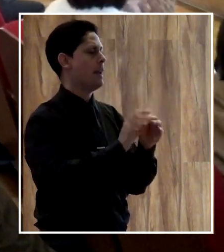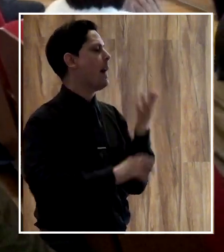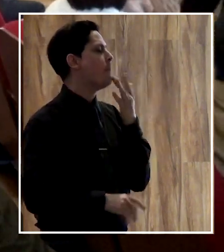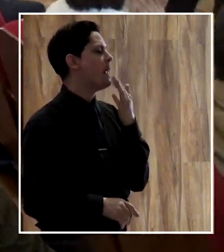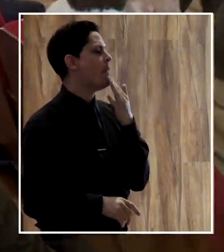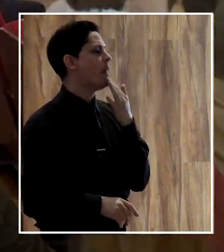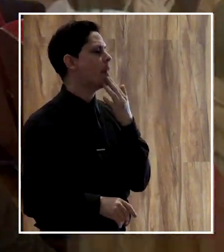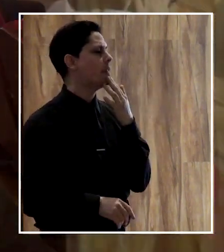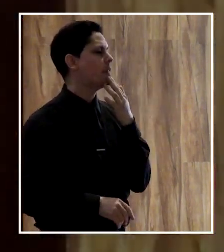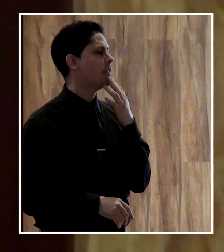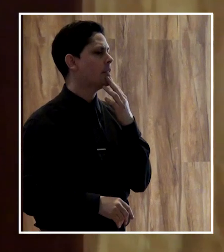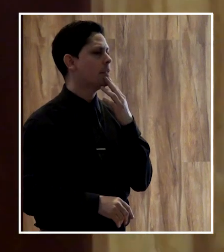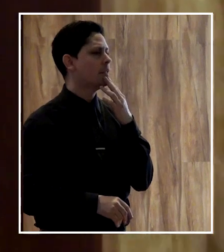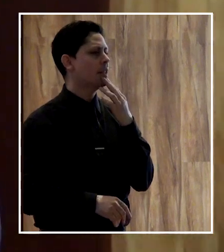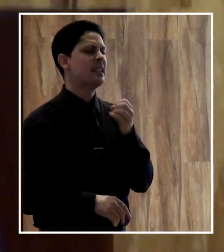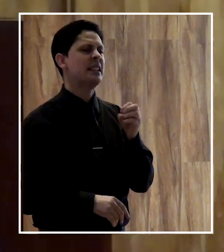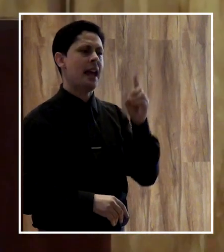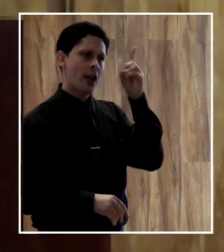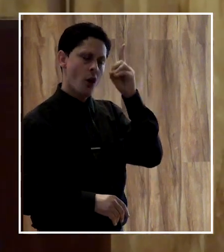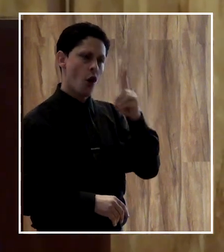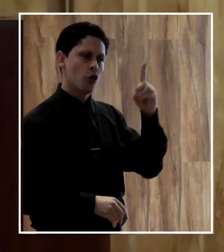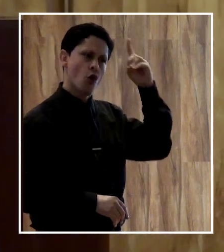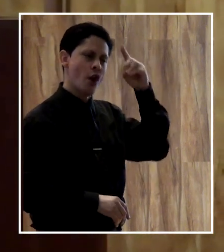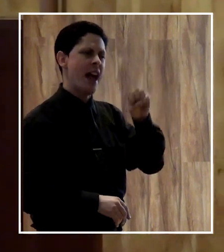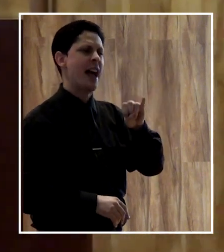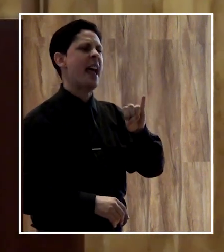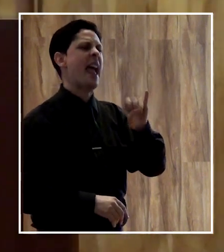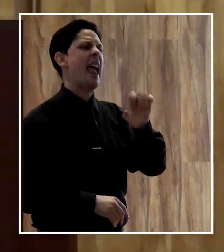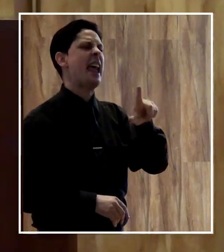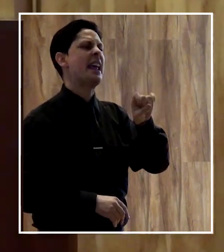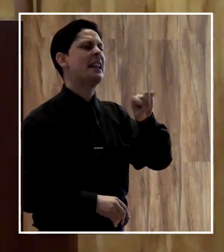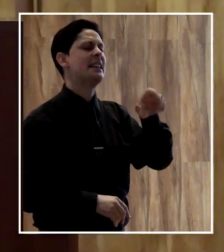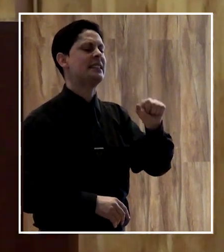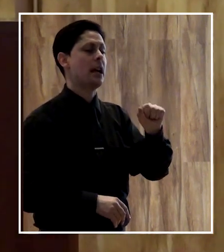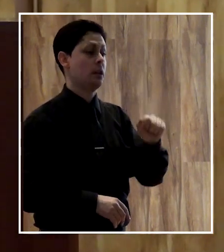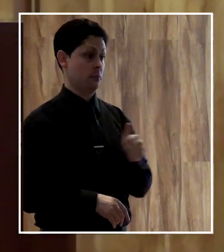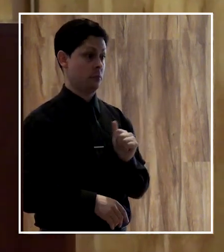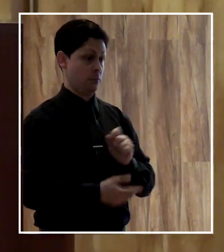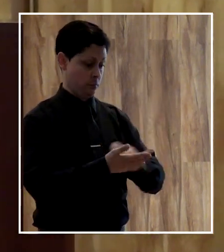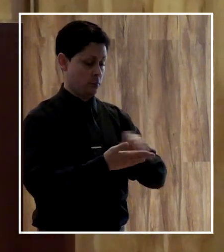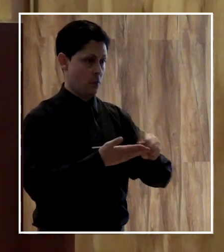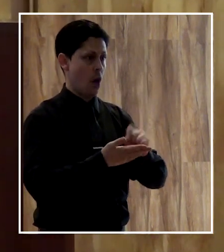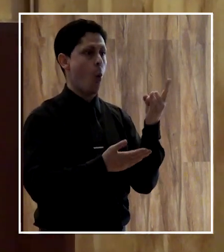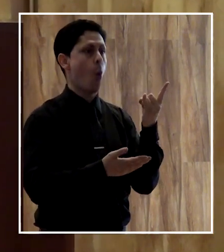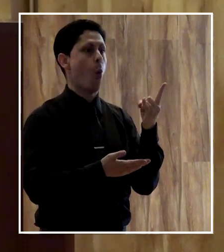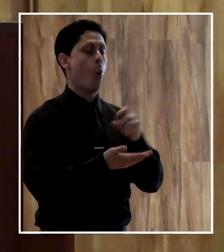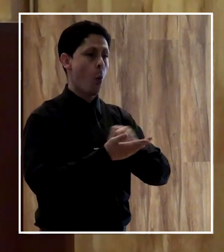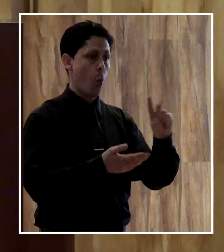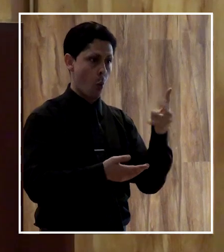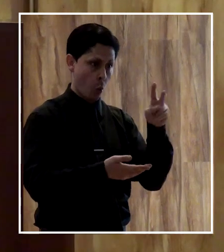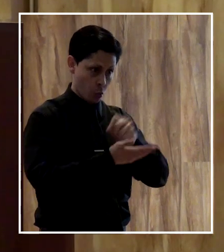Agradecemos las palabras de la rectora Elisa Araya Cortés. A continuación, el secretario general de la UMCE, Pablo Corbalán